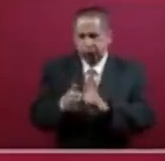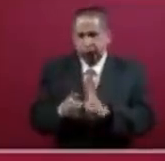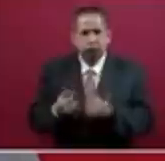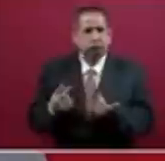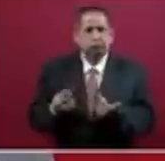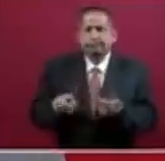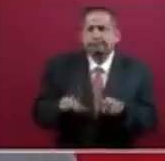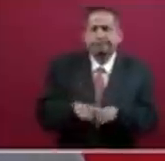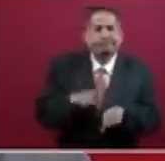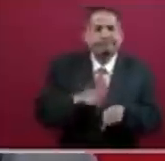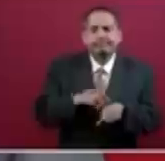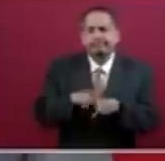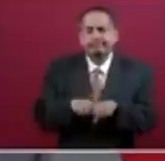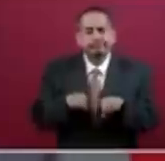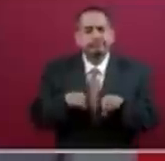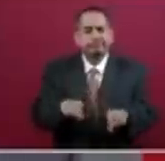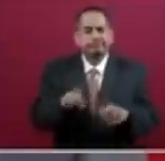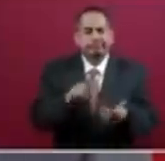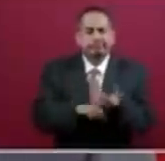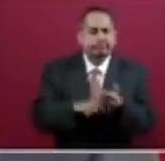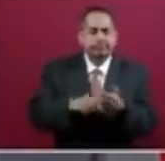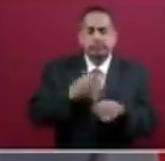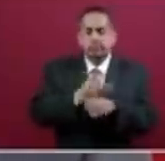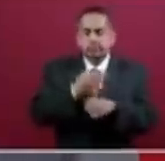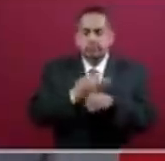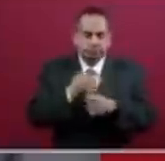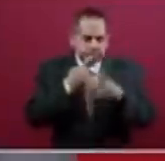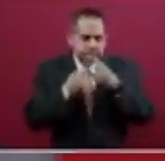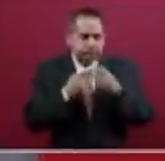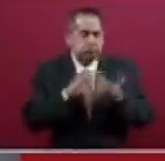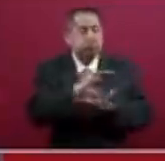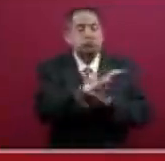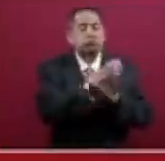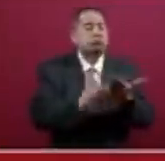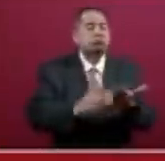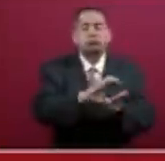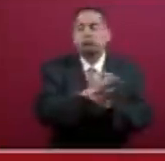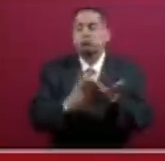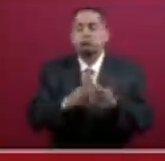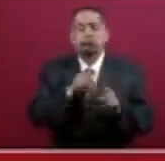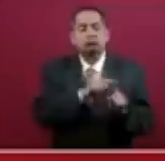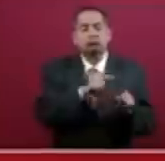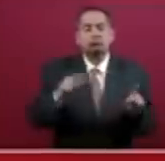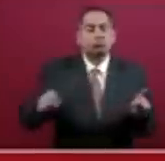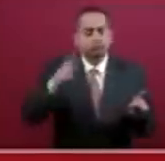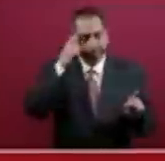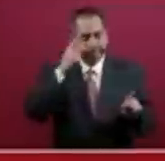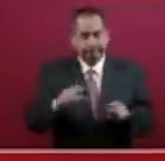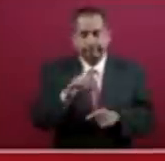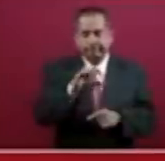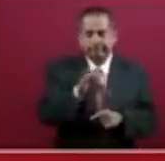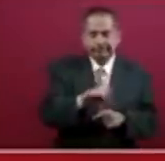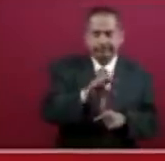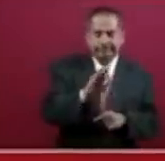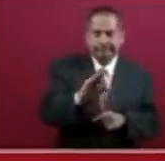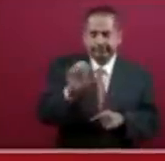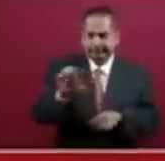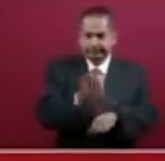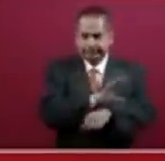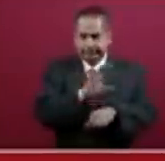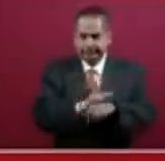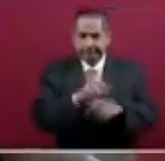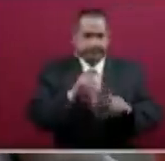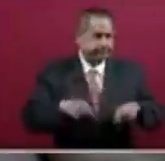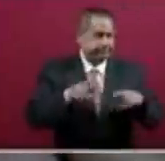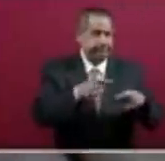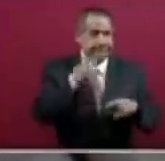par de la licitación que vamos a hacer de líneas de la Comisión Federal de Electricidad, de líneas de